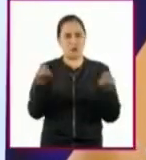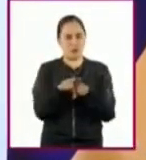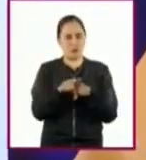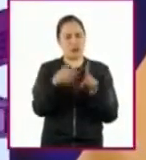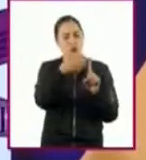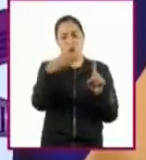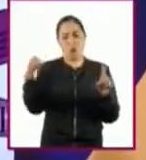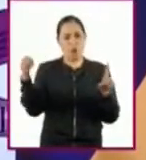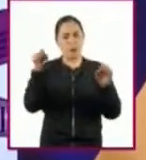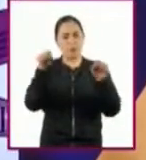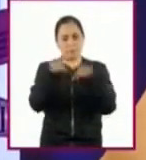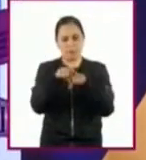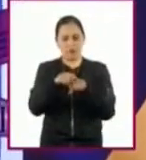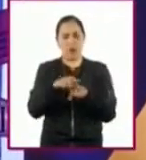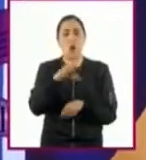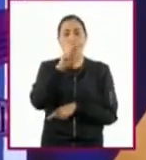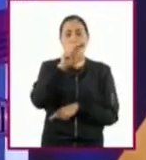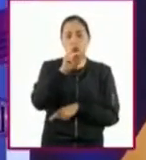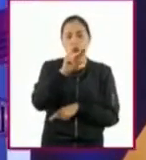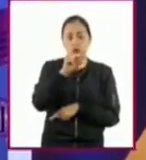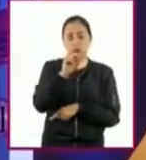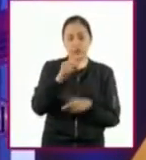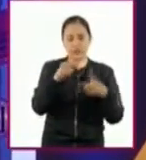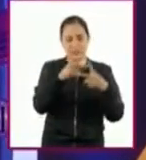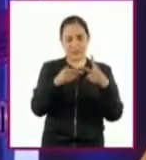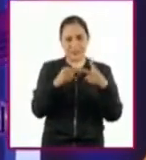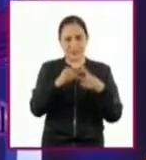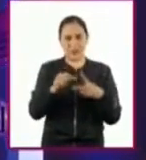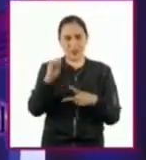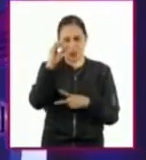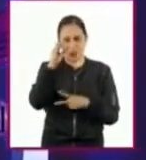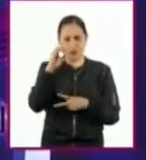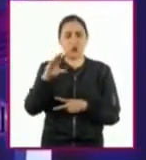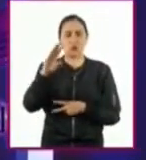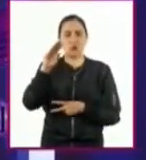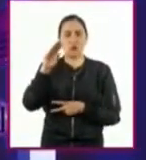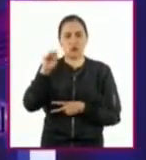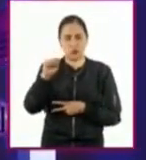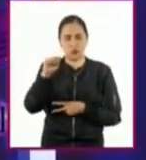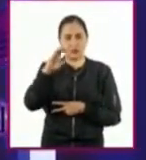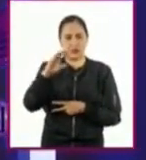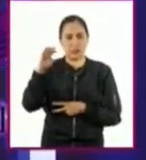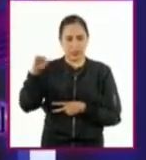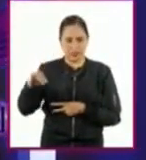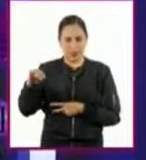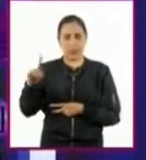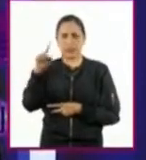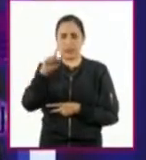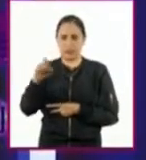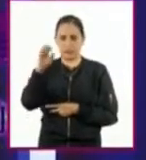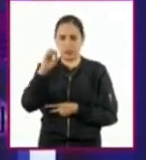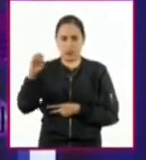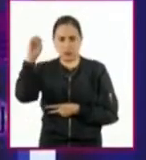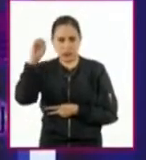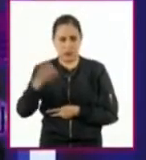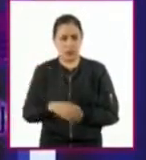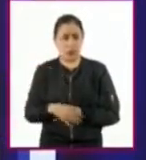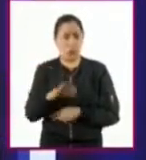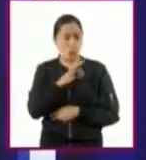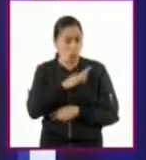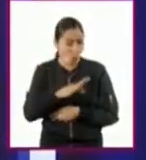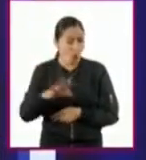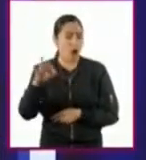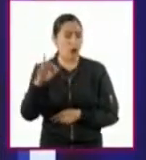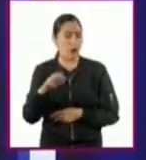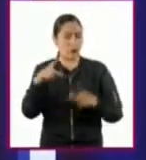orden. Esta es 80 grados, 9 centímetros y 100 grados. Les pregunto, ¿será posible construir